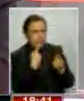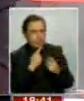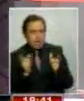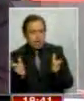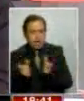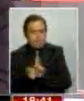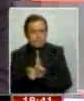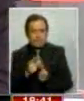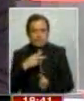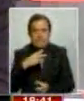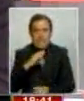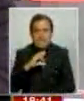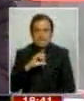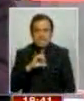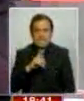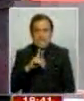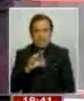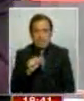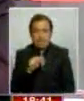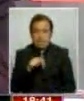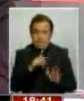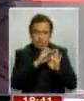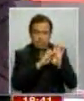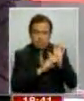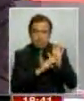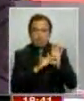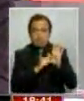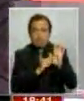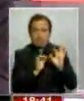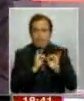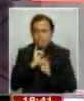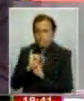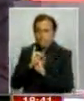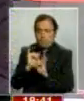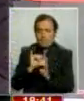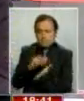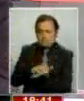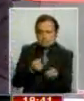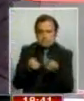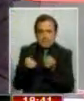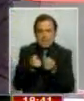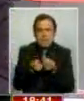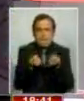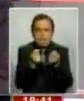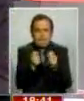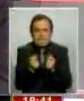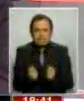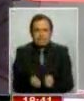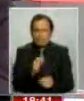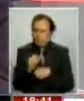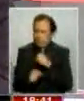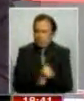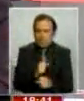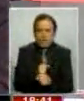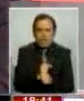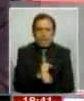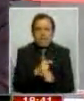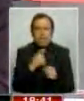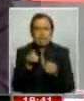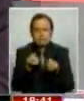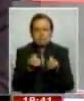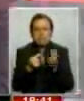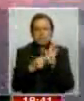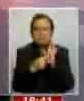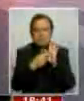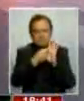de Hacienda, cada uno de esos proyectos va a traer su informe financiero. Cada una de las leyes de presupuesto todos los años va a indicar claramente que se van a gastar los